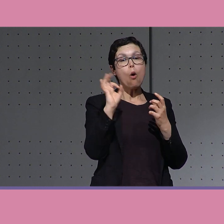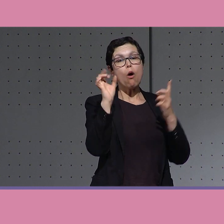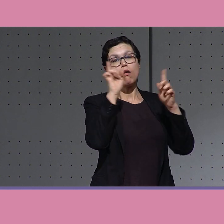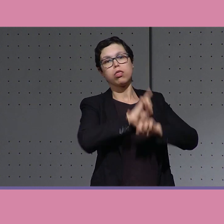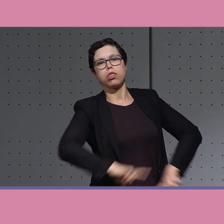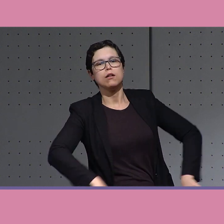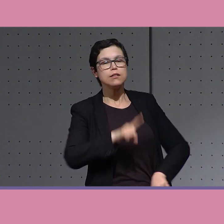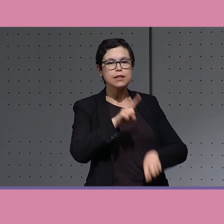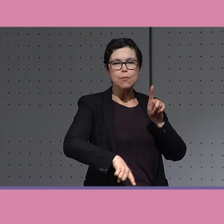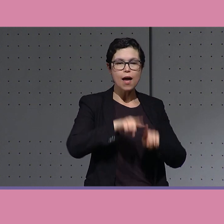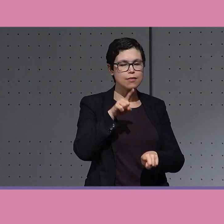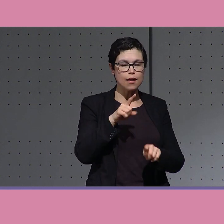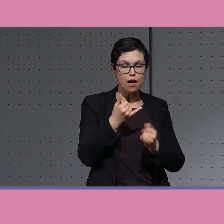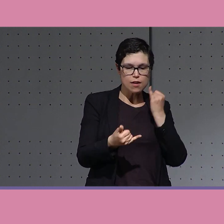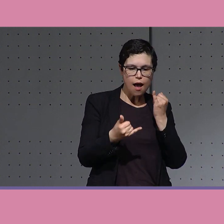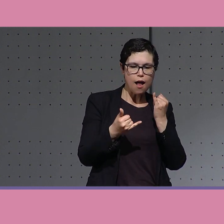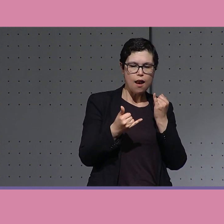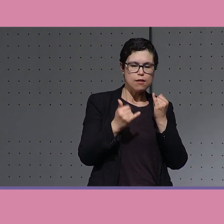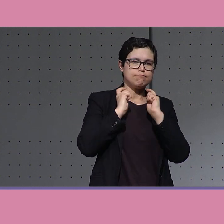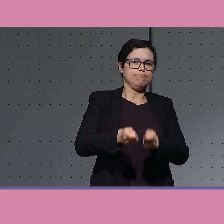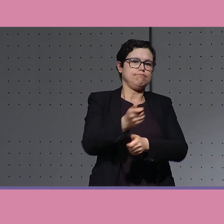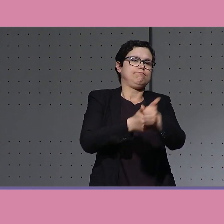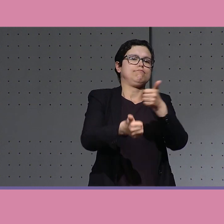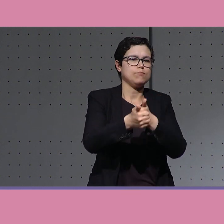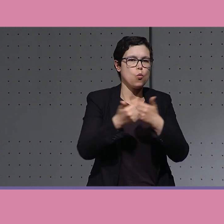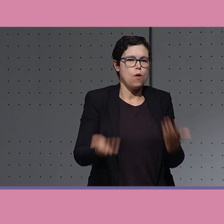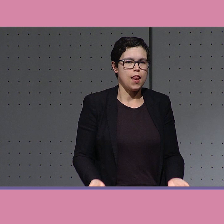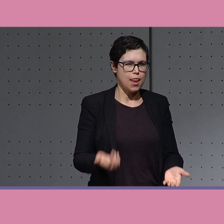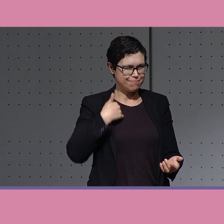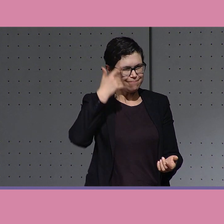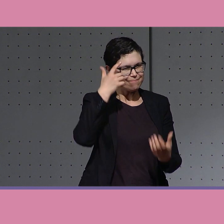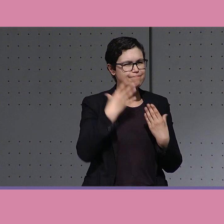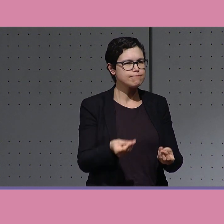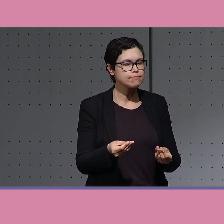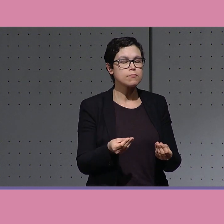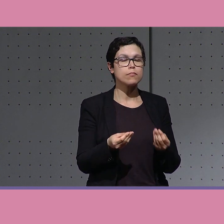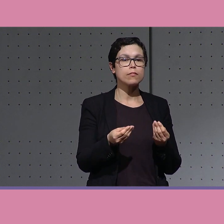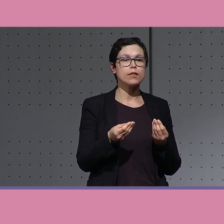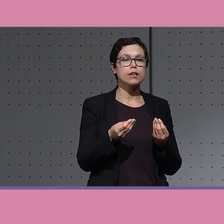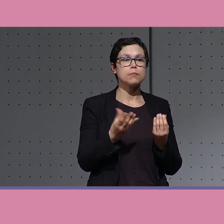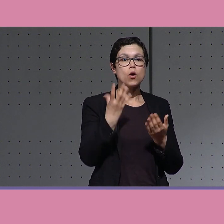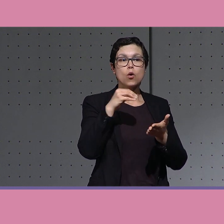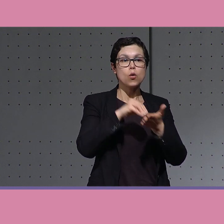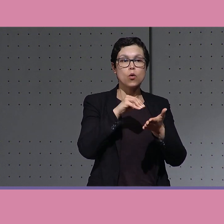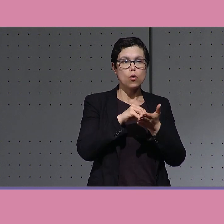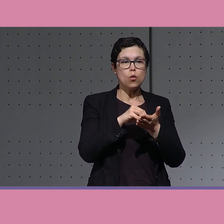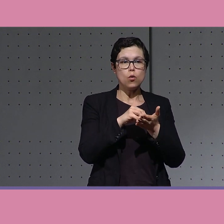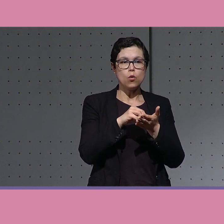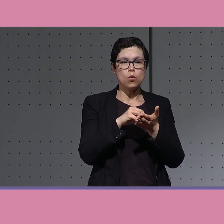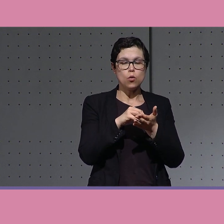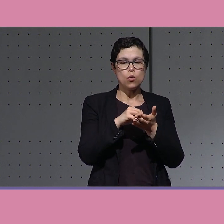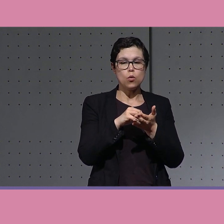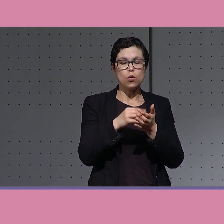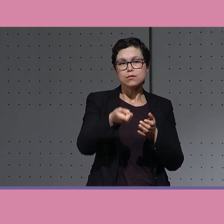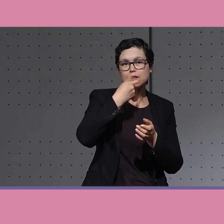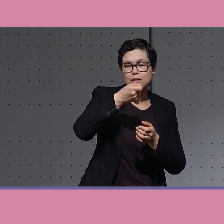qué situaciones acabar poniéndole un poco el cascabel al gato, ¿no? En relación a otras. Pero desde luego aparece, y a nivel de tratamiento ya te digo